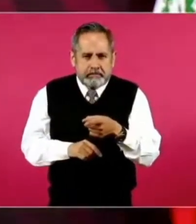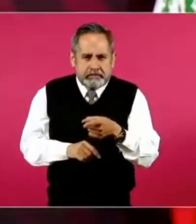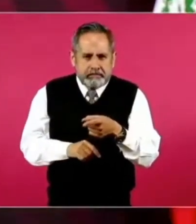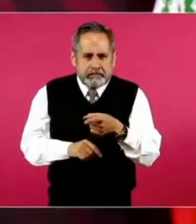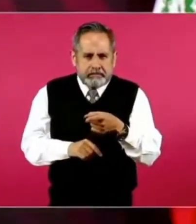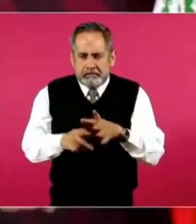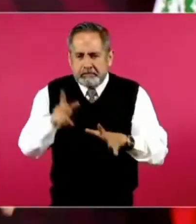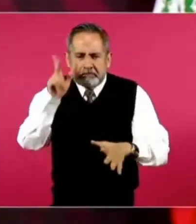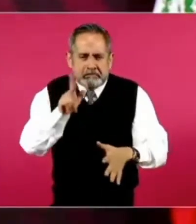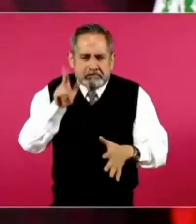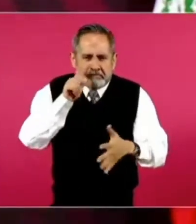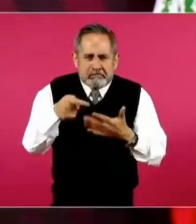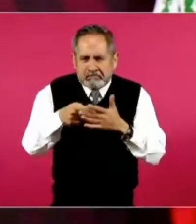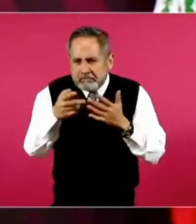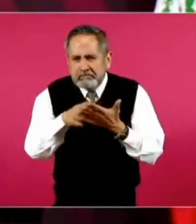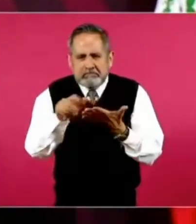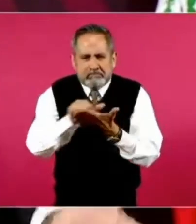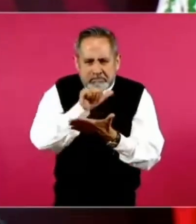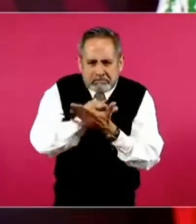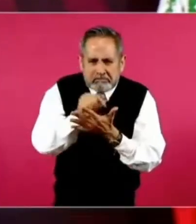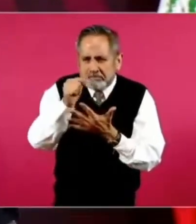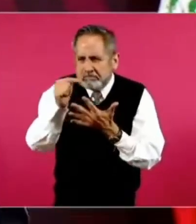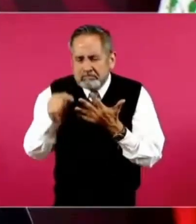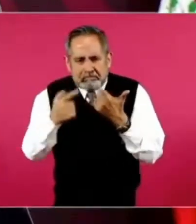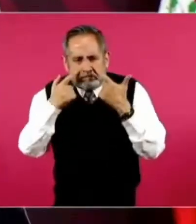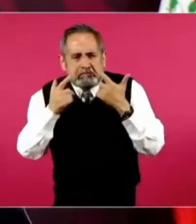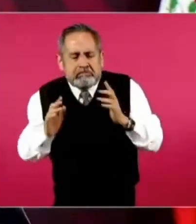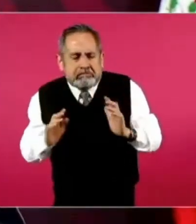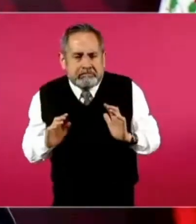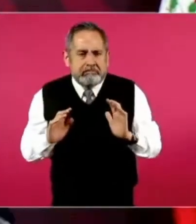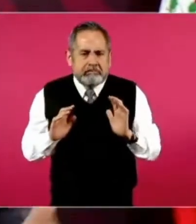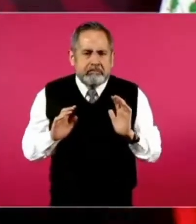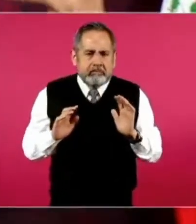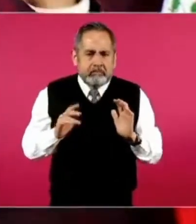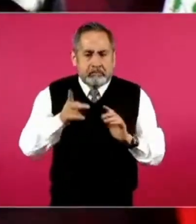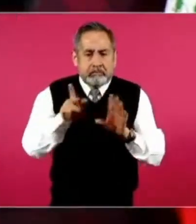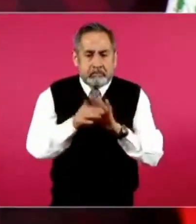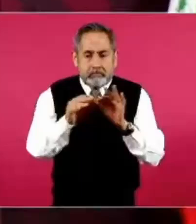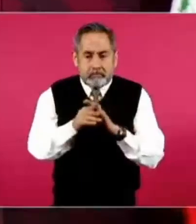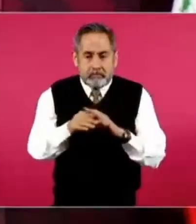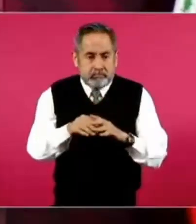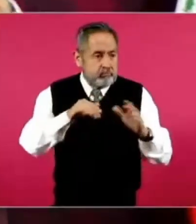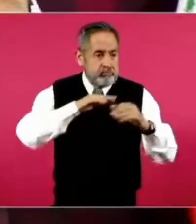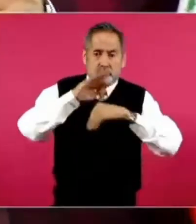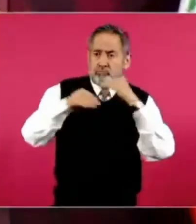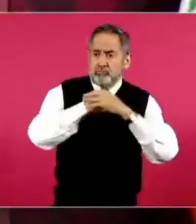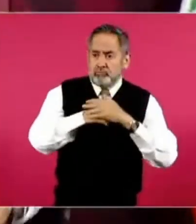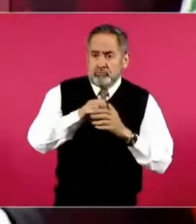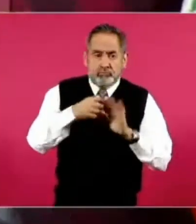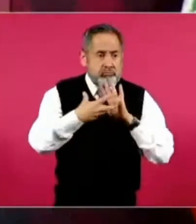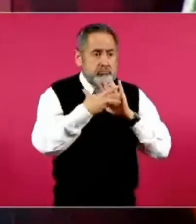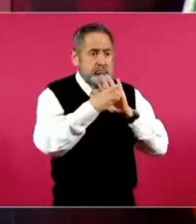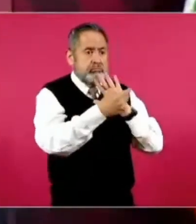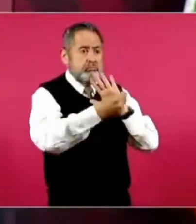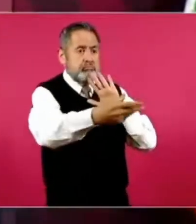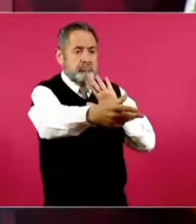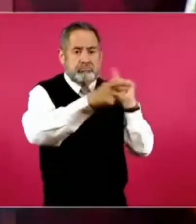las pruebas, actas, todo, ¿no? Pero no la cargada.